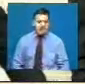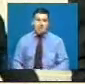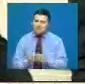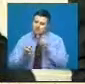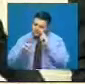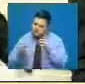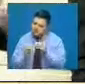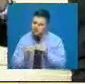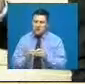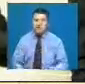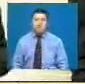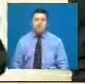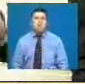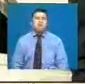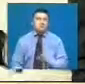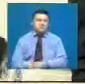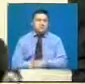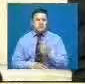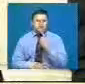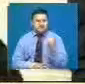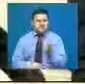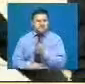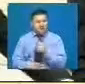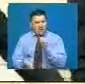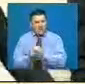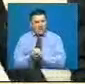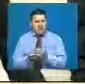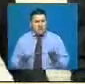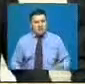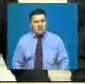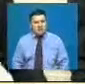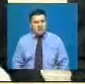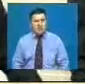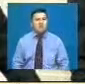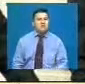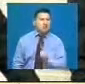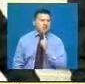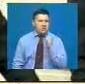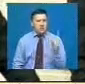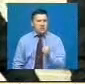Infórmese mejor. Y le mencioné las cifras, están en las actas. Le mencioné